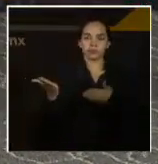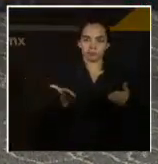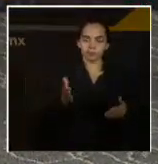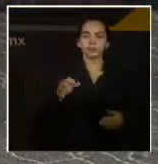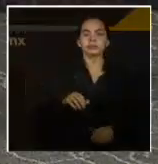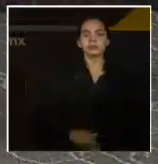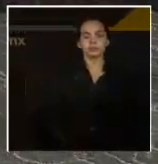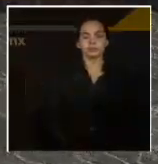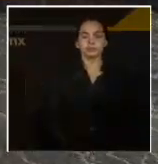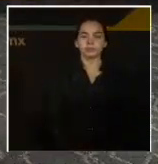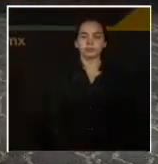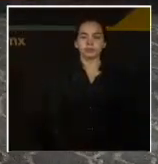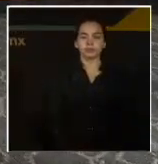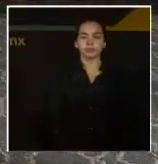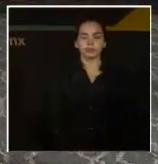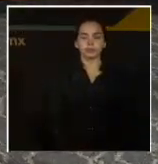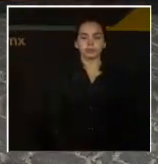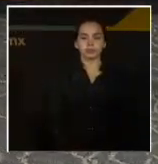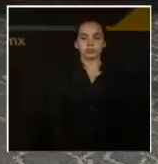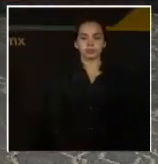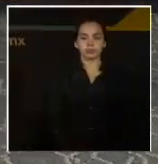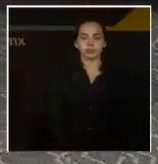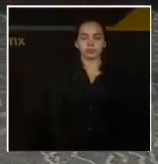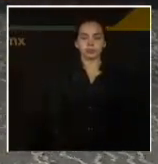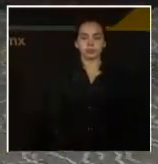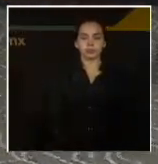y Partido Nueva Alianza.